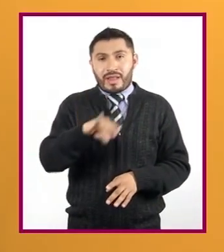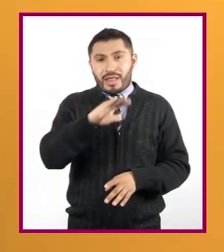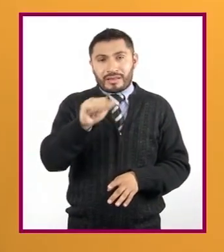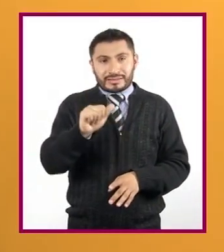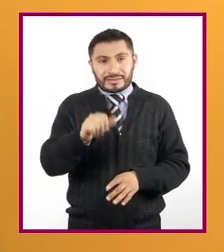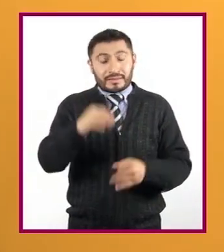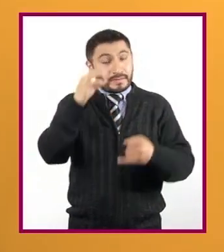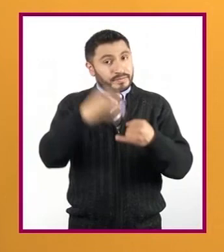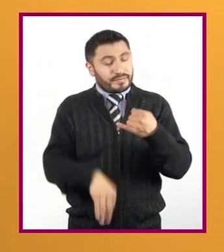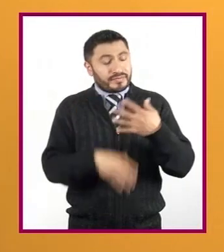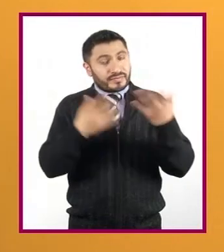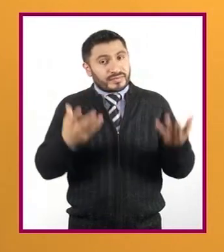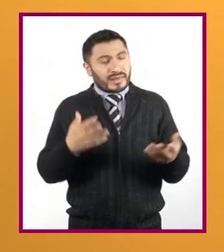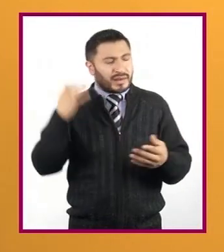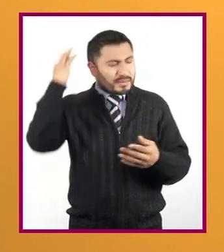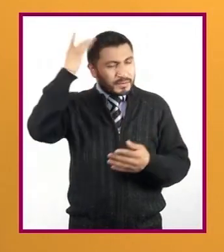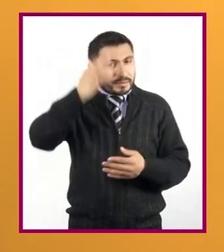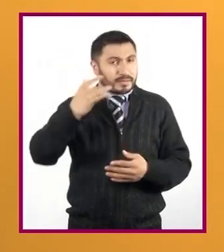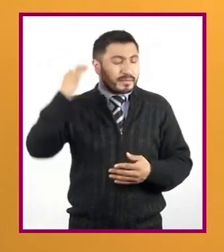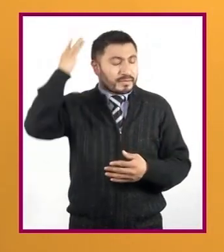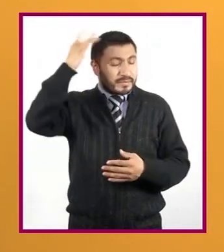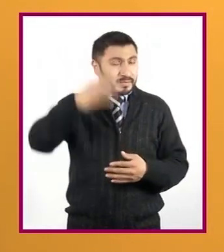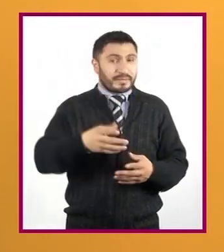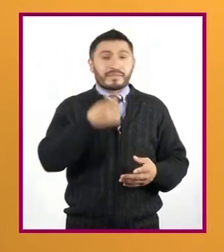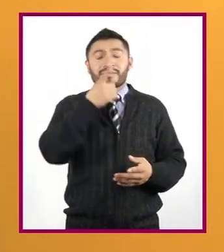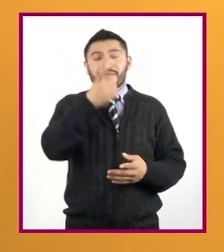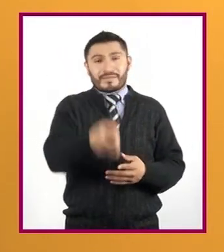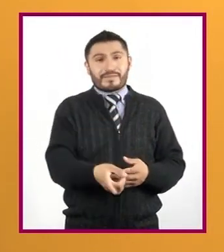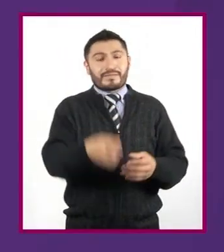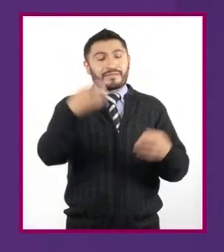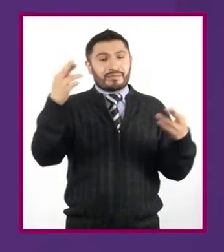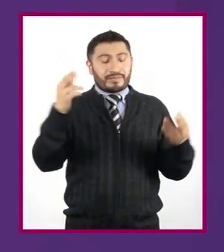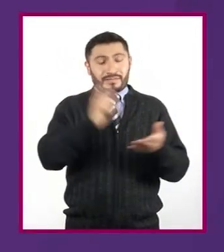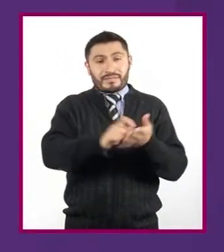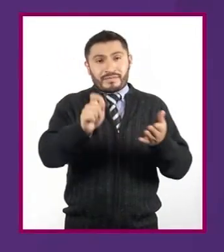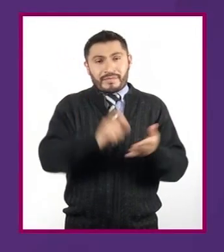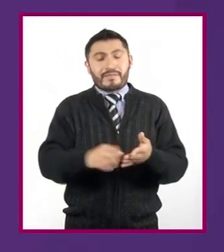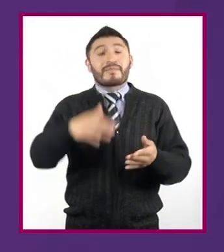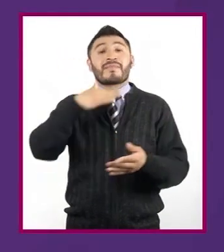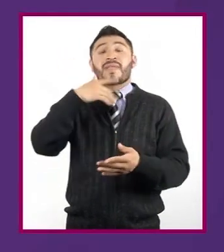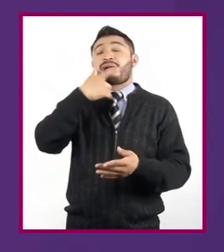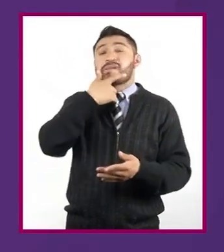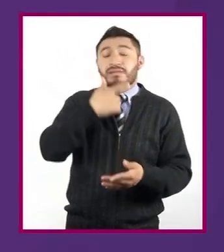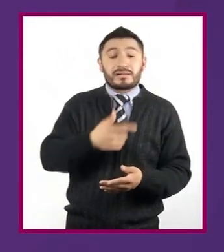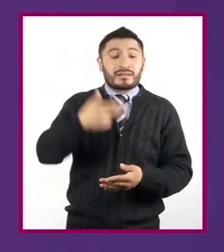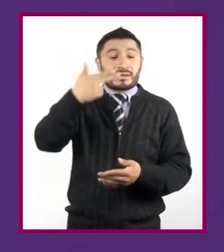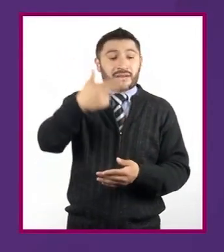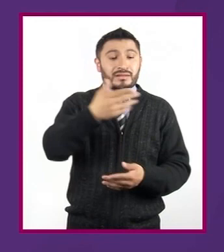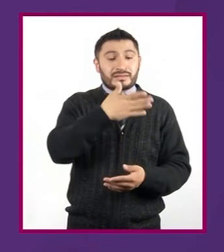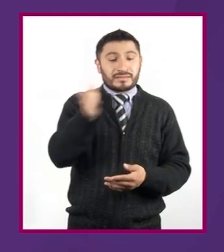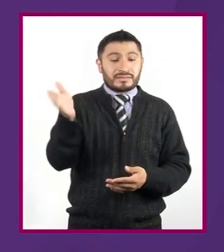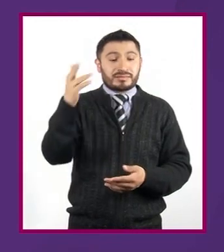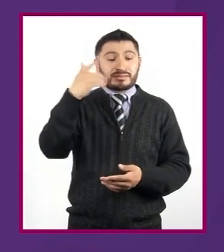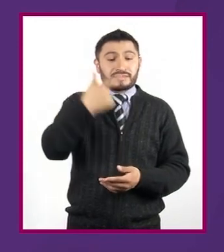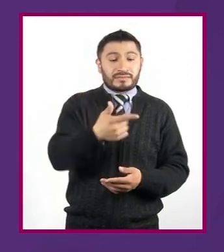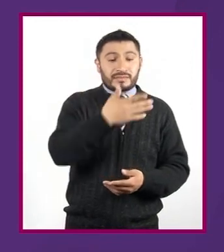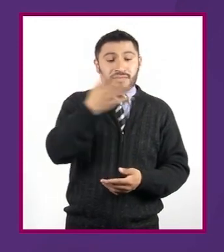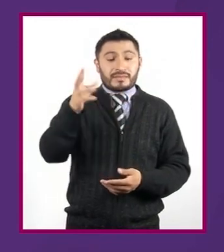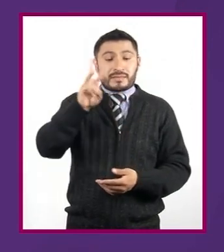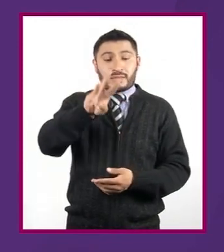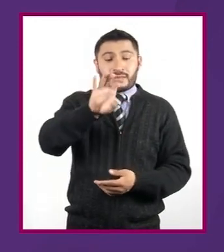Por último, para reflexionar, como decía el escritor británico H.G. Wells, el